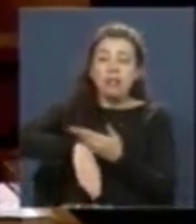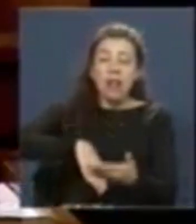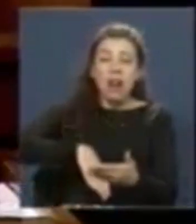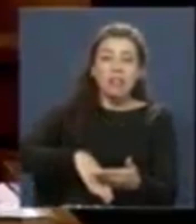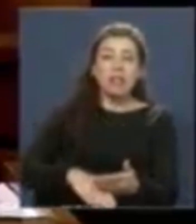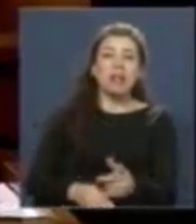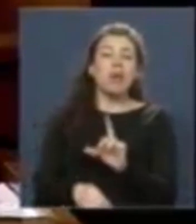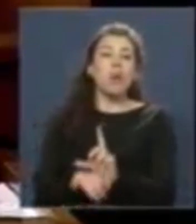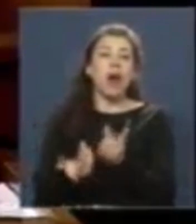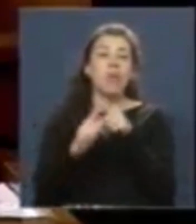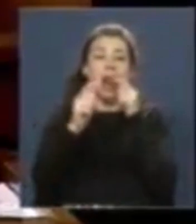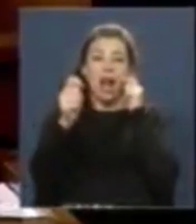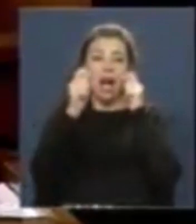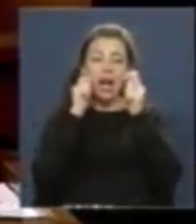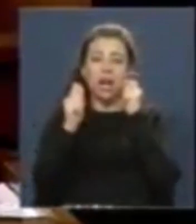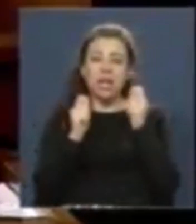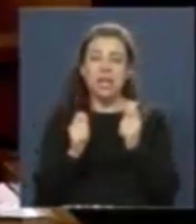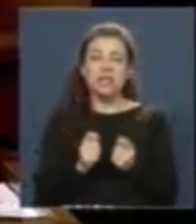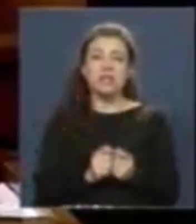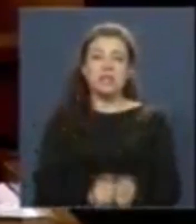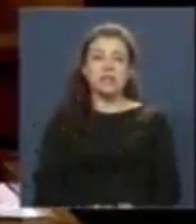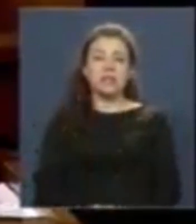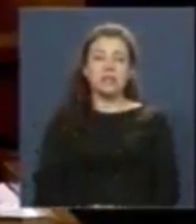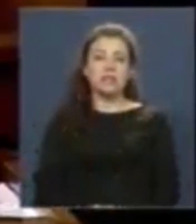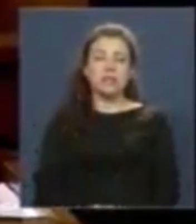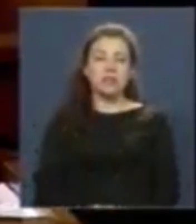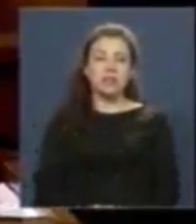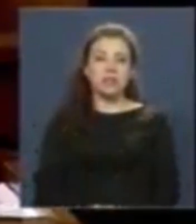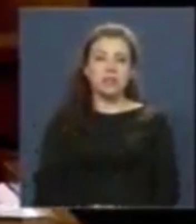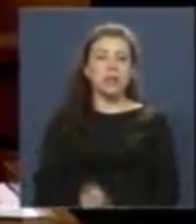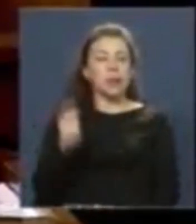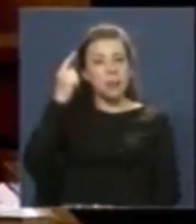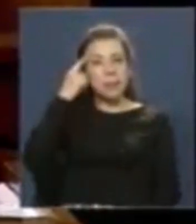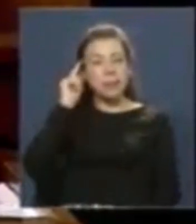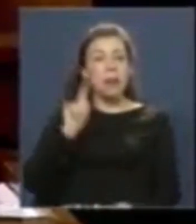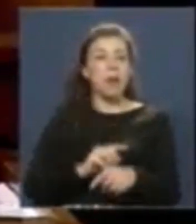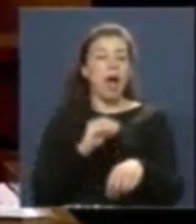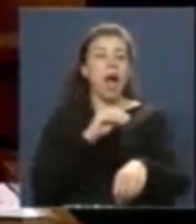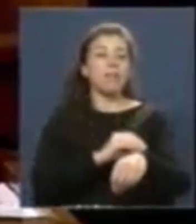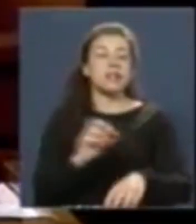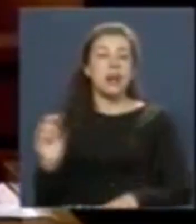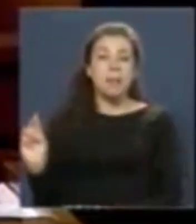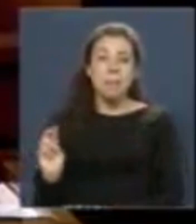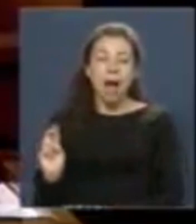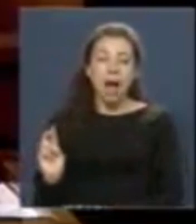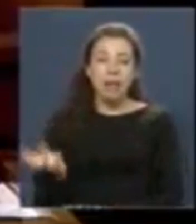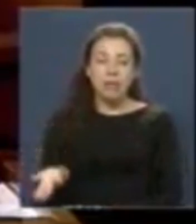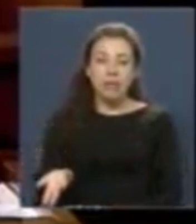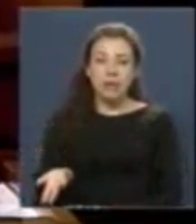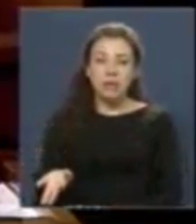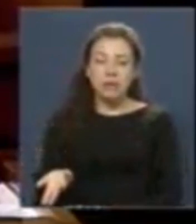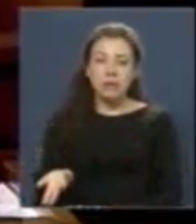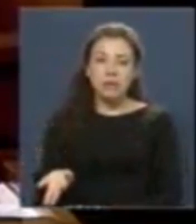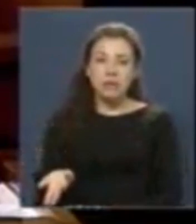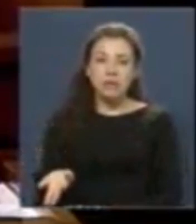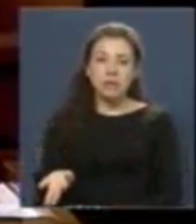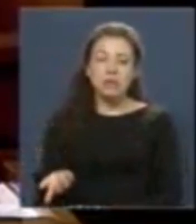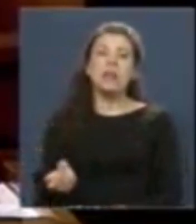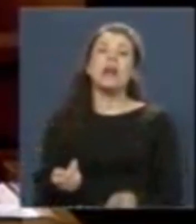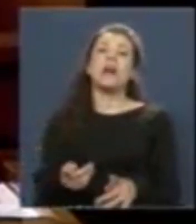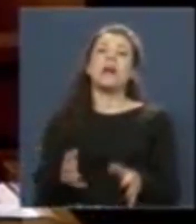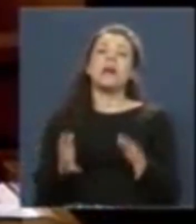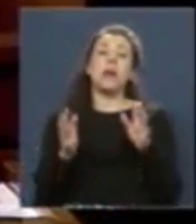que representan un riesgo, con la finalidad incluso de poner en alerta a sus padres, atendiendo no solo a la autoría